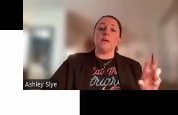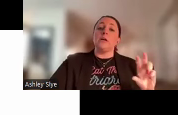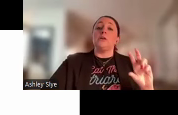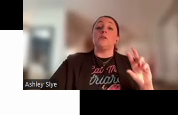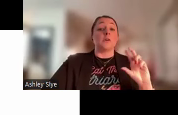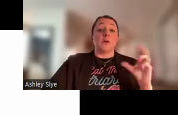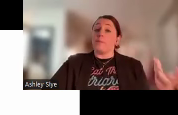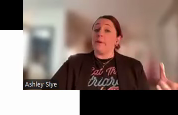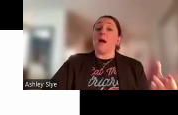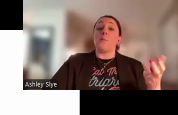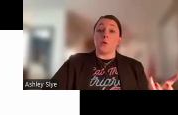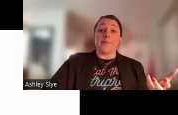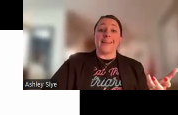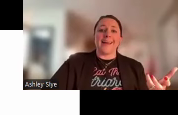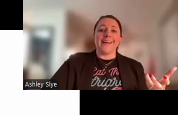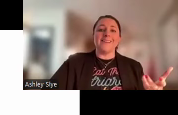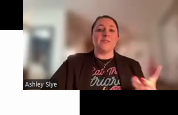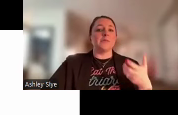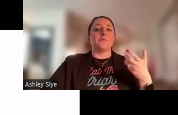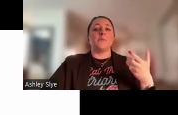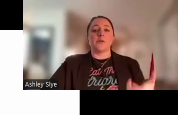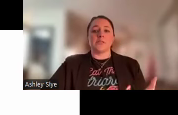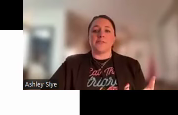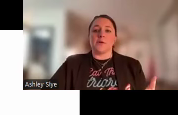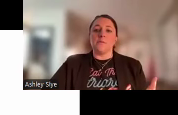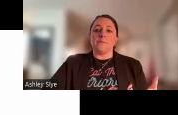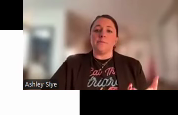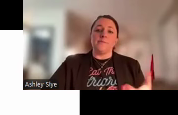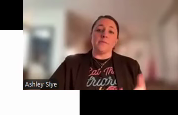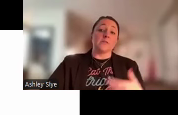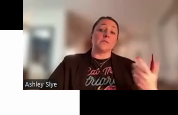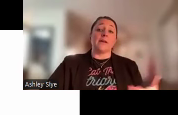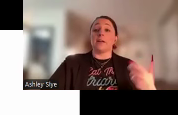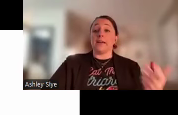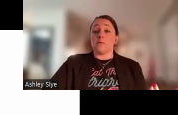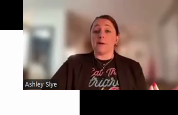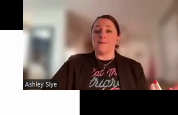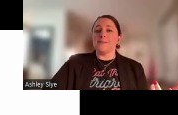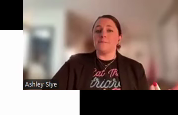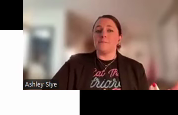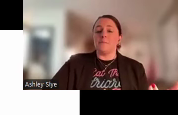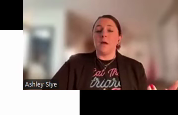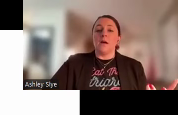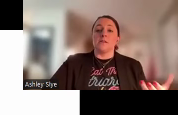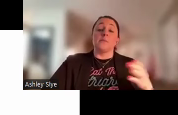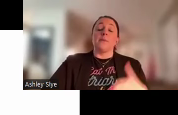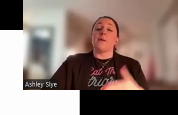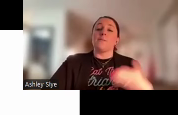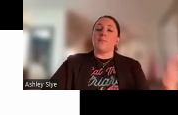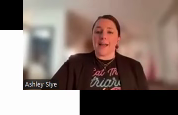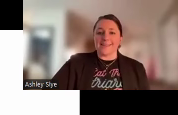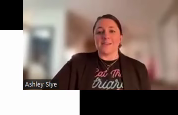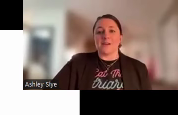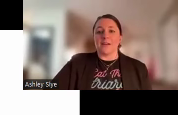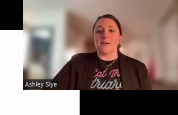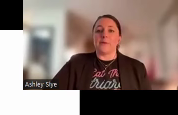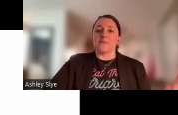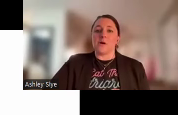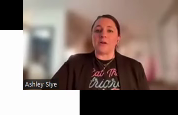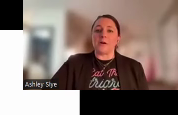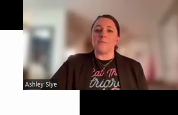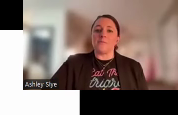del riesgo generado por parte del perpetrador, de la persona que golpea, y estos